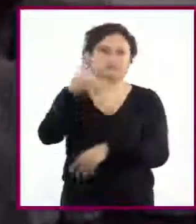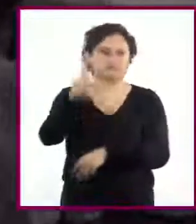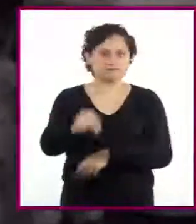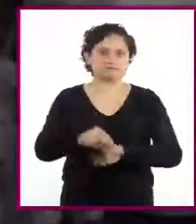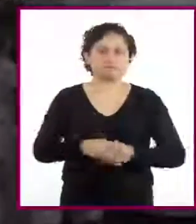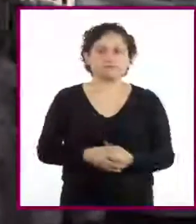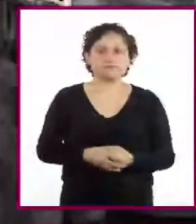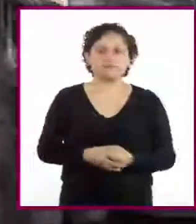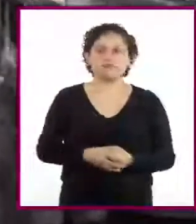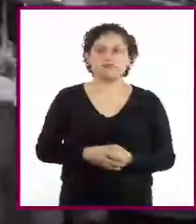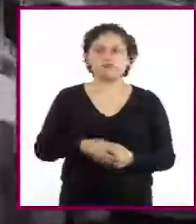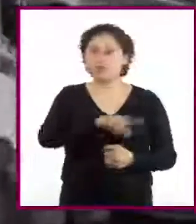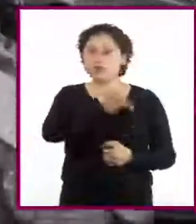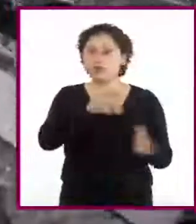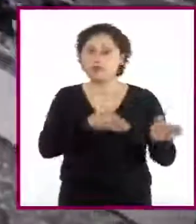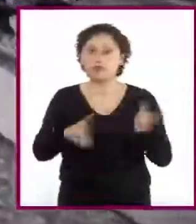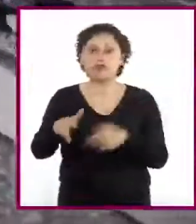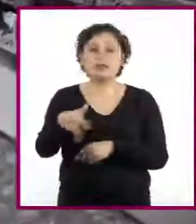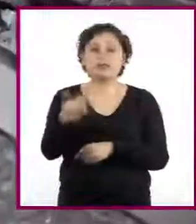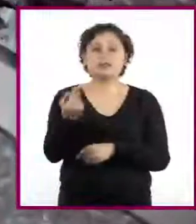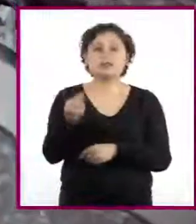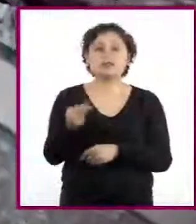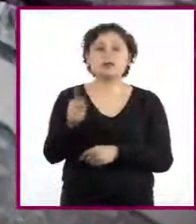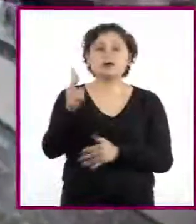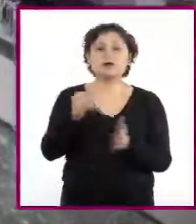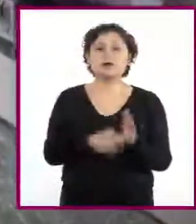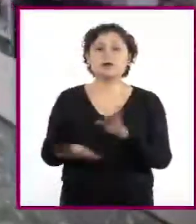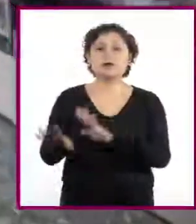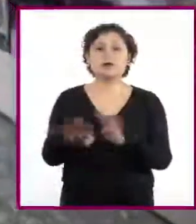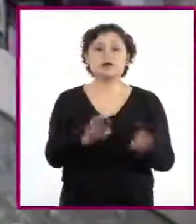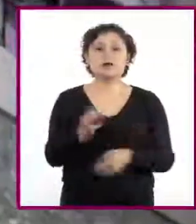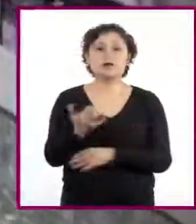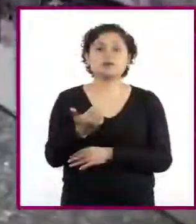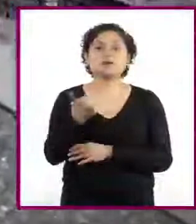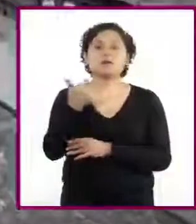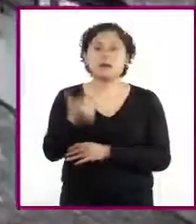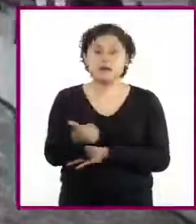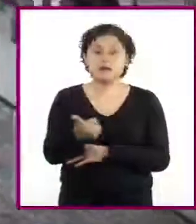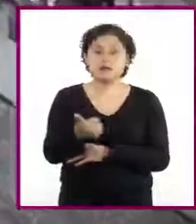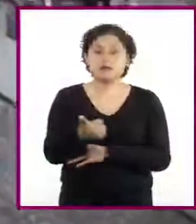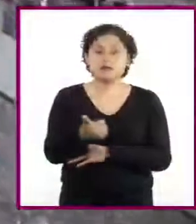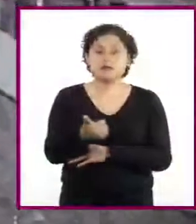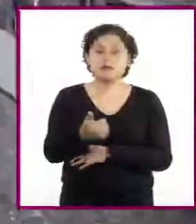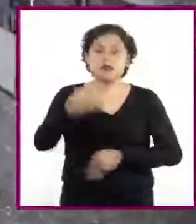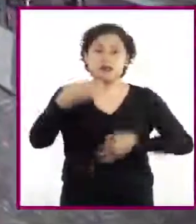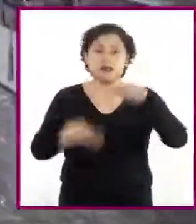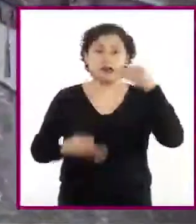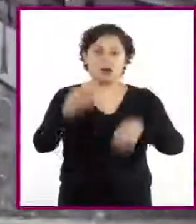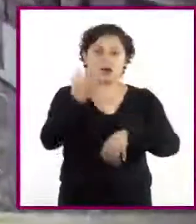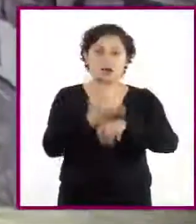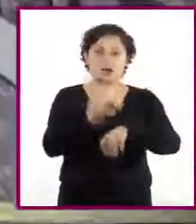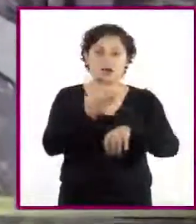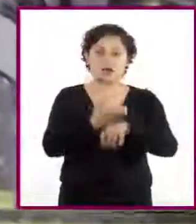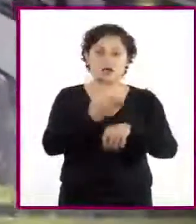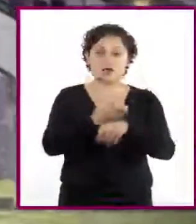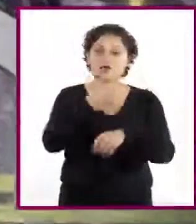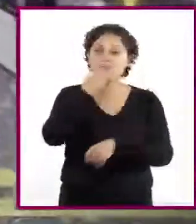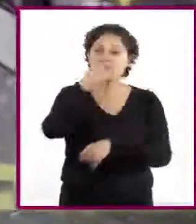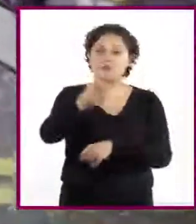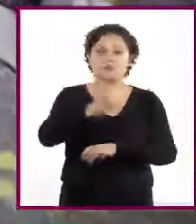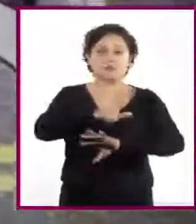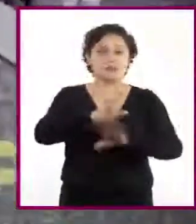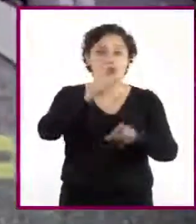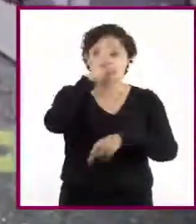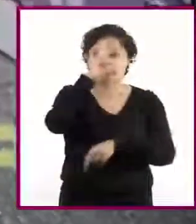El 13 de noviembre de 1956, la Corte Suprema de Estados Unidos declaraba ilegal la segregación en